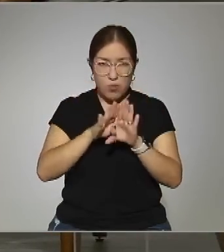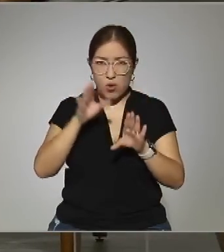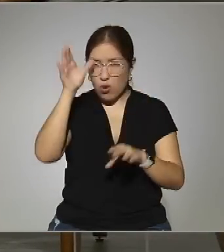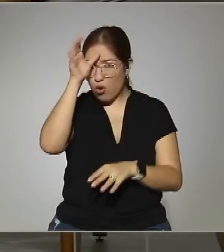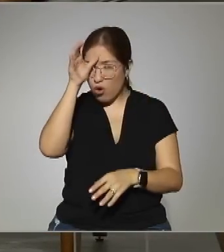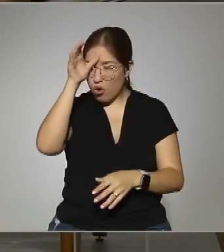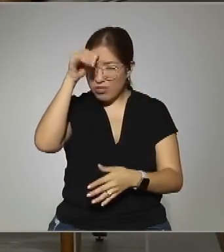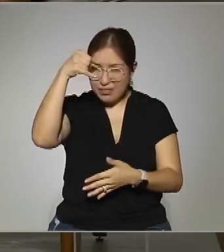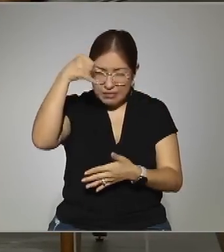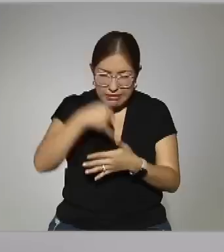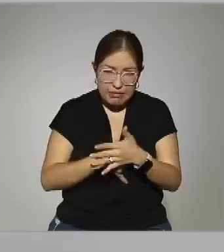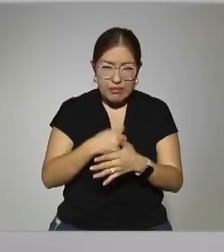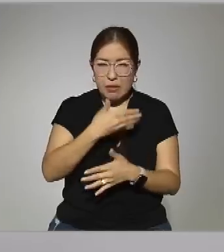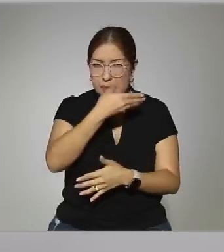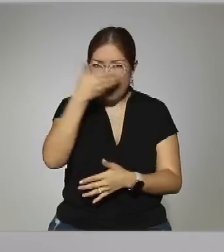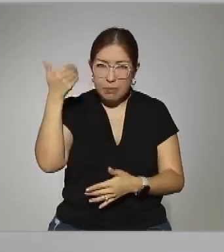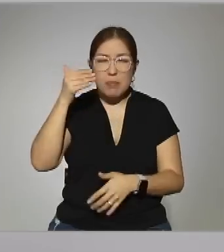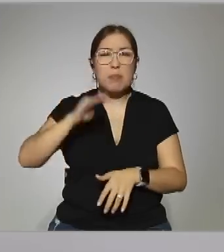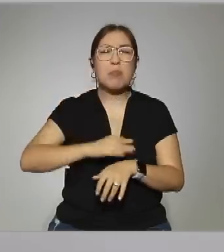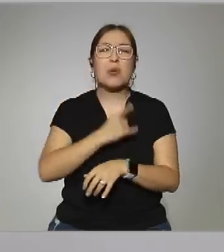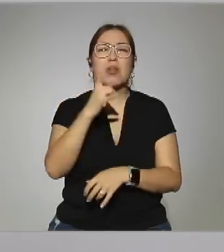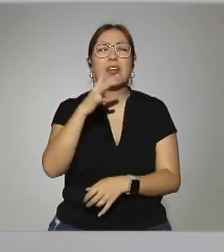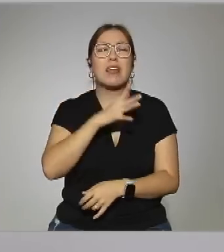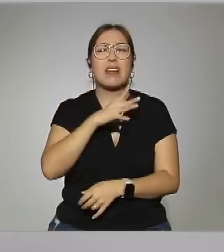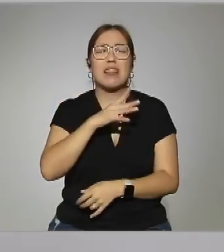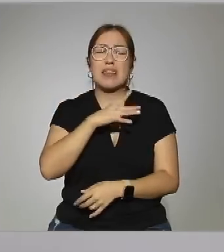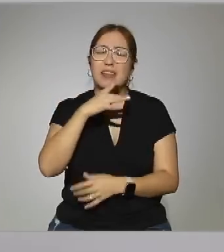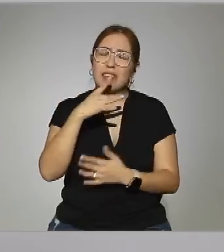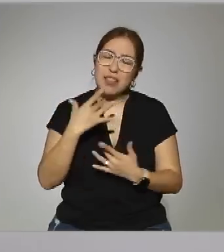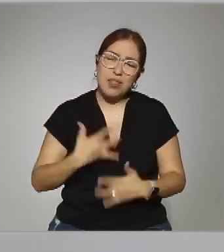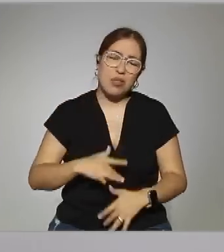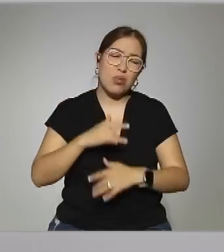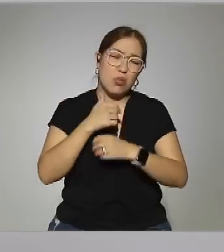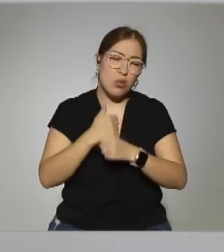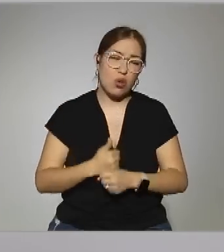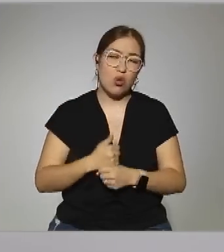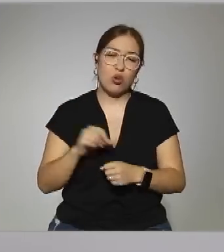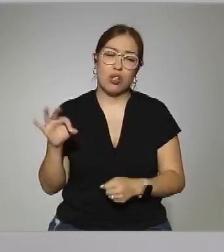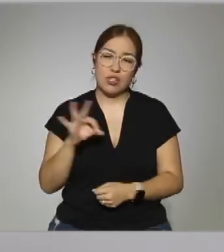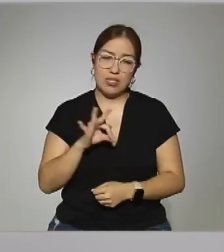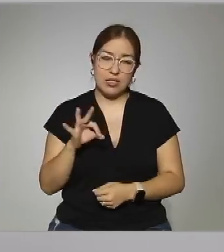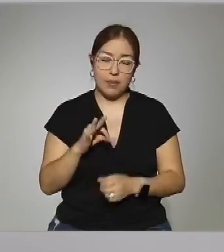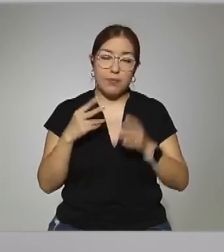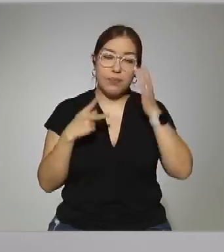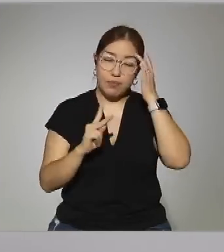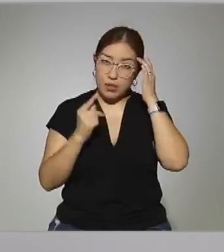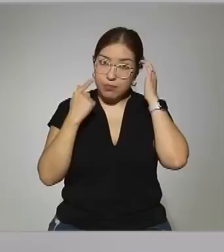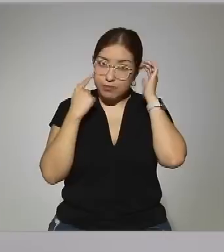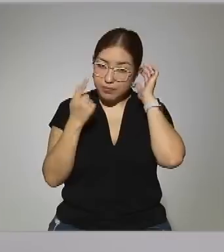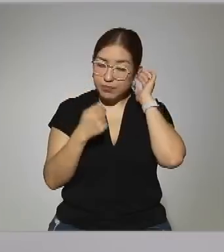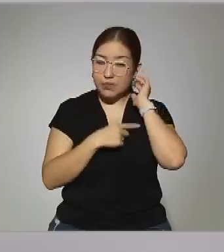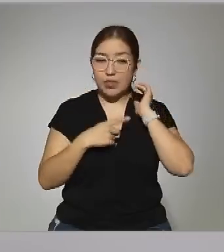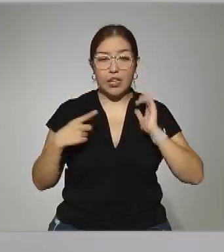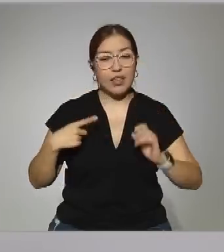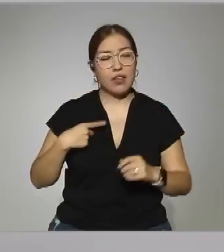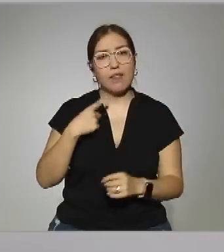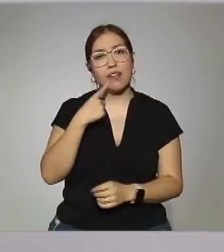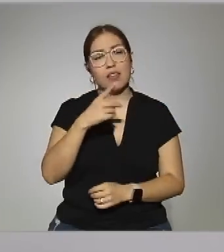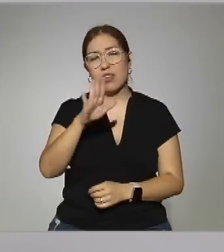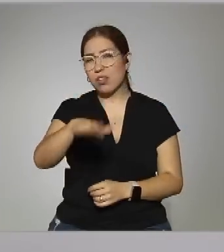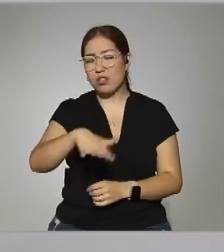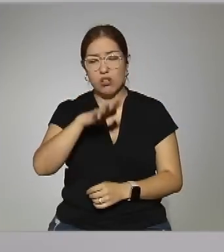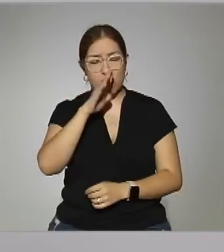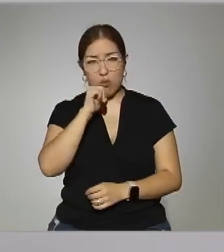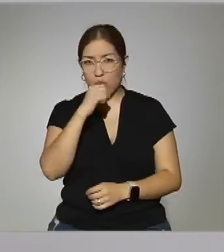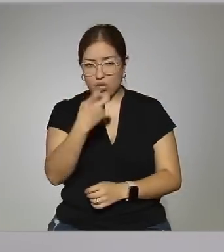lo doloroso que puede representar. Y de ahí es importante que se pueda dar lectura a estas manifestaciones de, híjole, es que no puedo llevar a